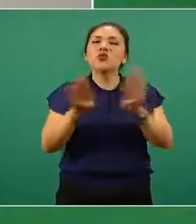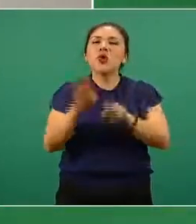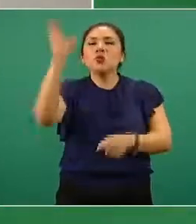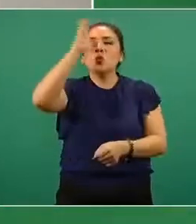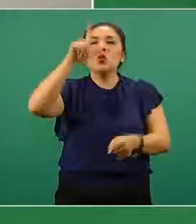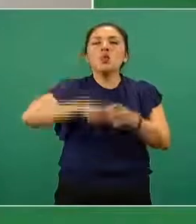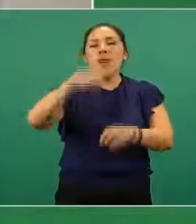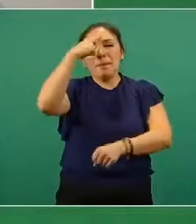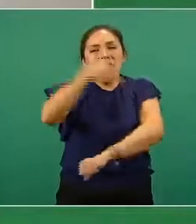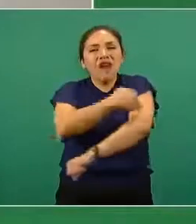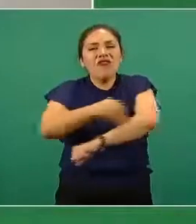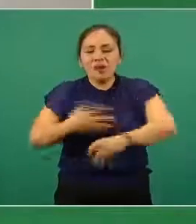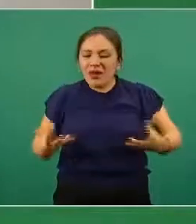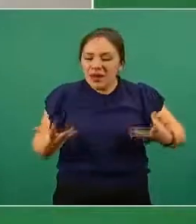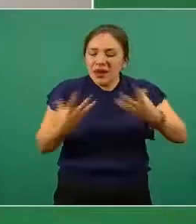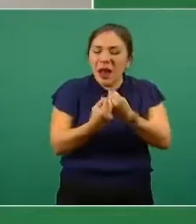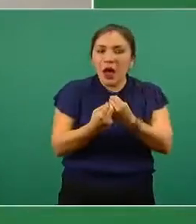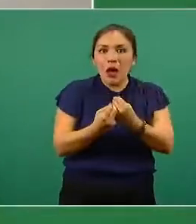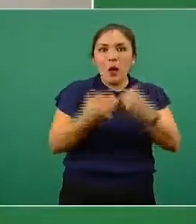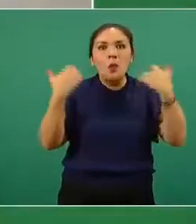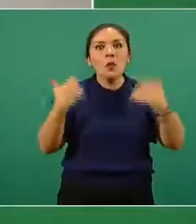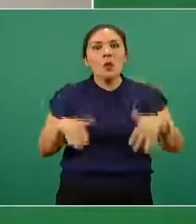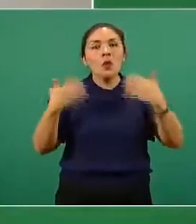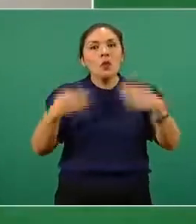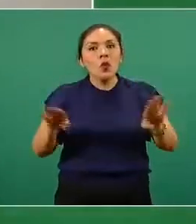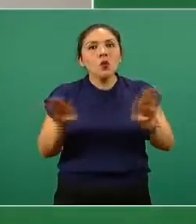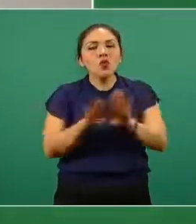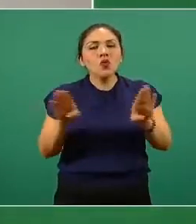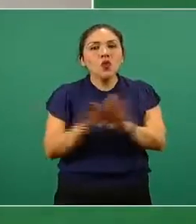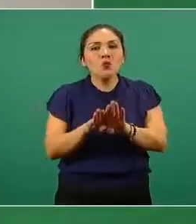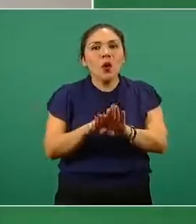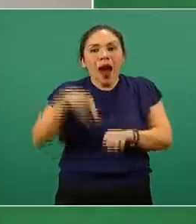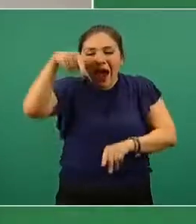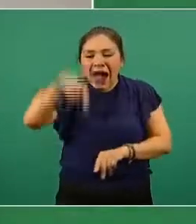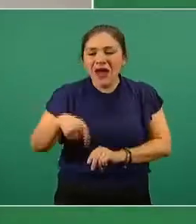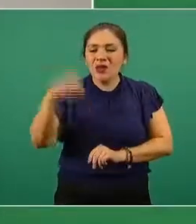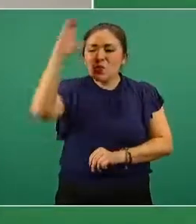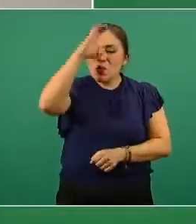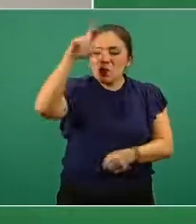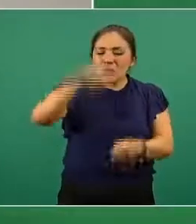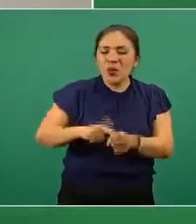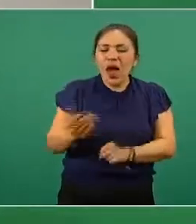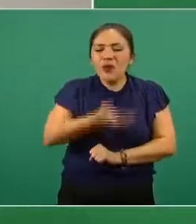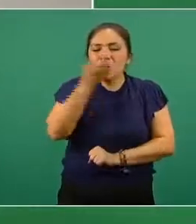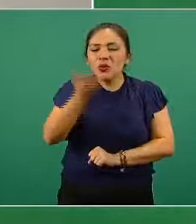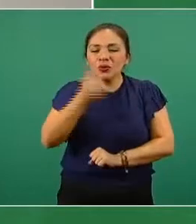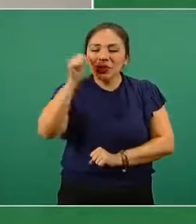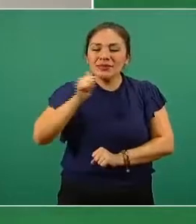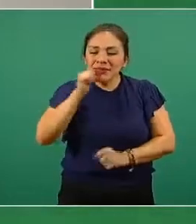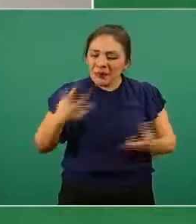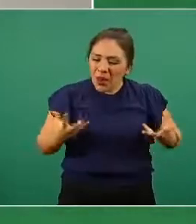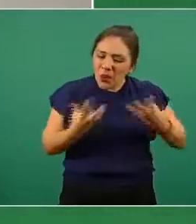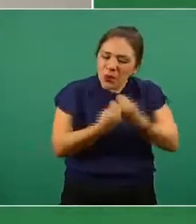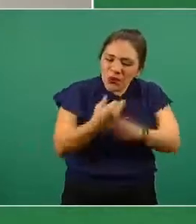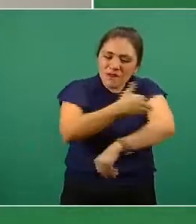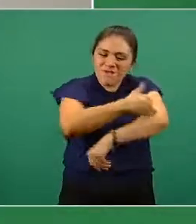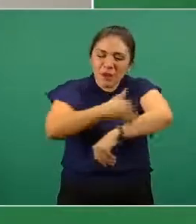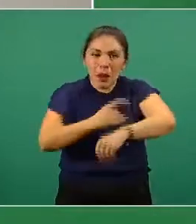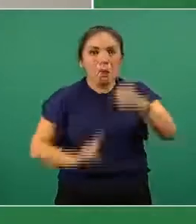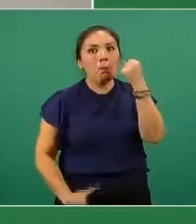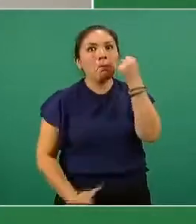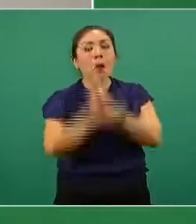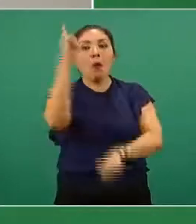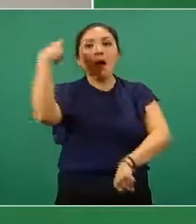mexicana que vino a trastocar el fondo de nuestra cultura esta